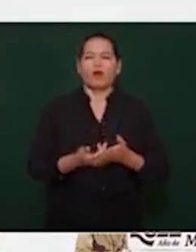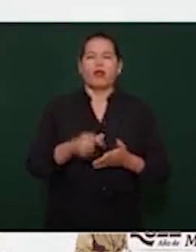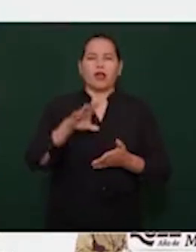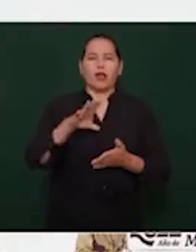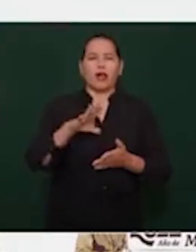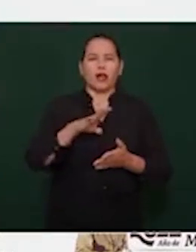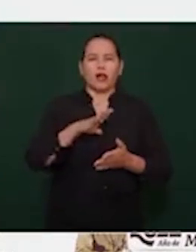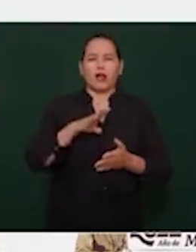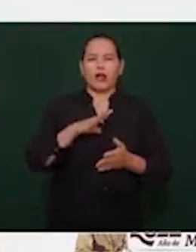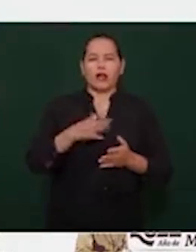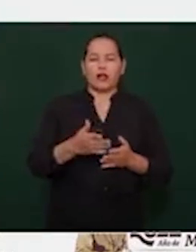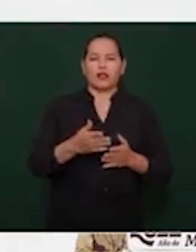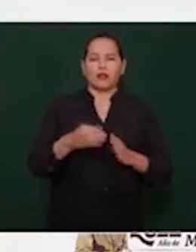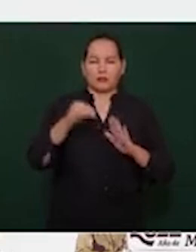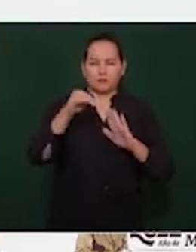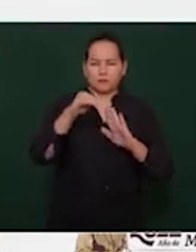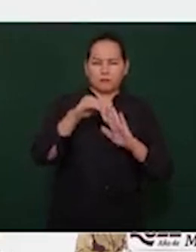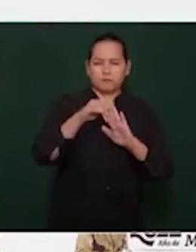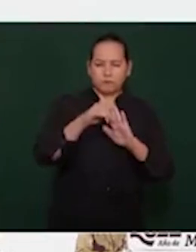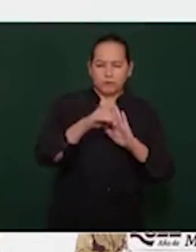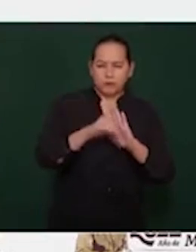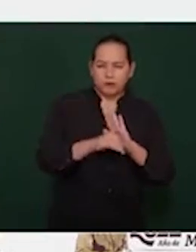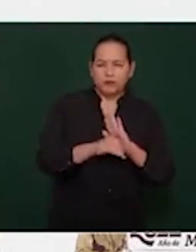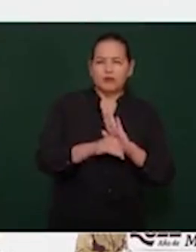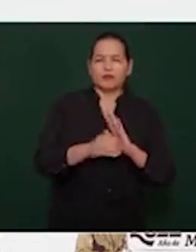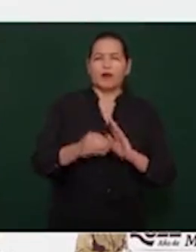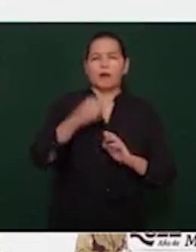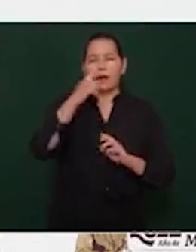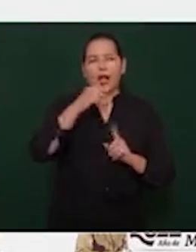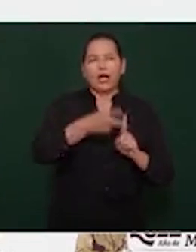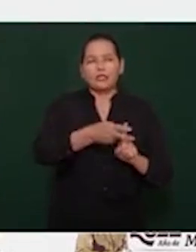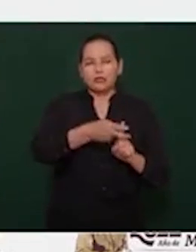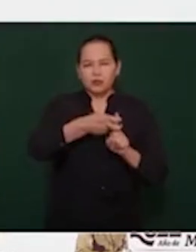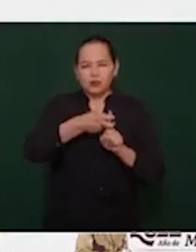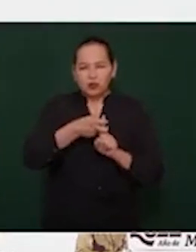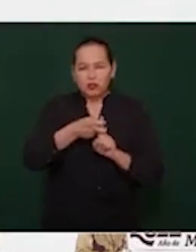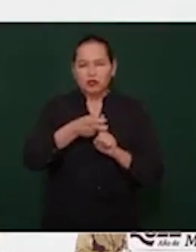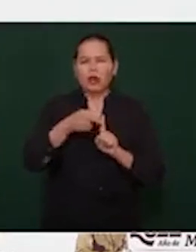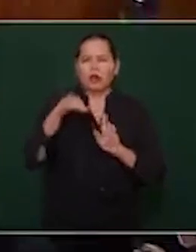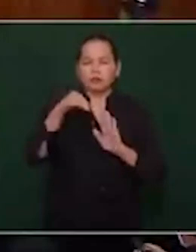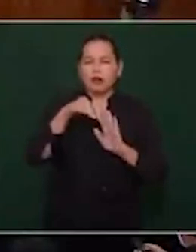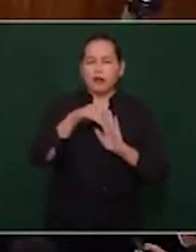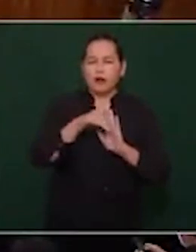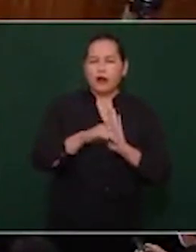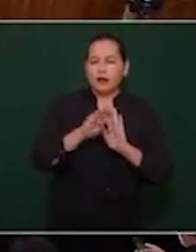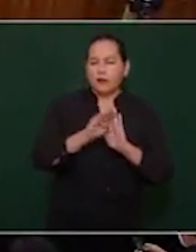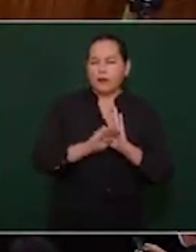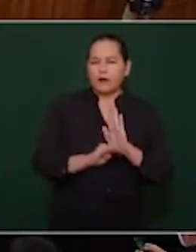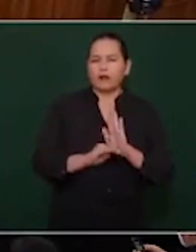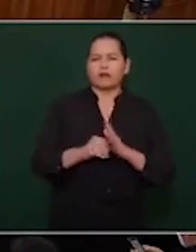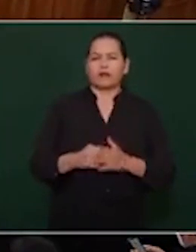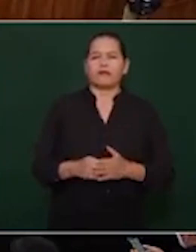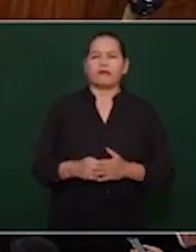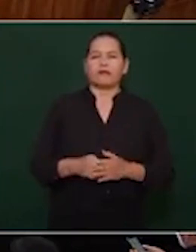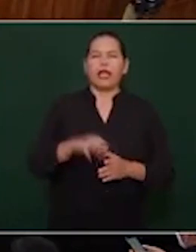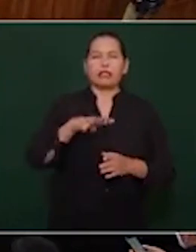una tendencia hacia la baja en lo que es secuestro, en el que tiene el 19